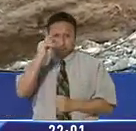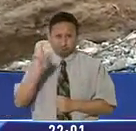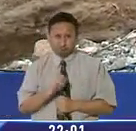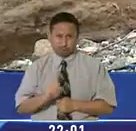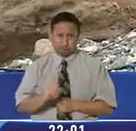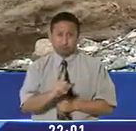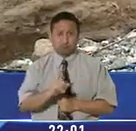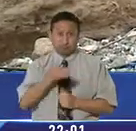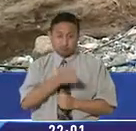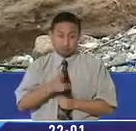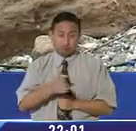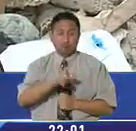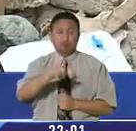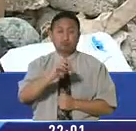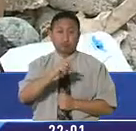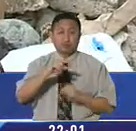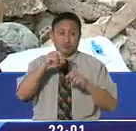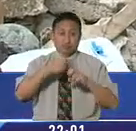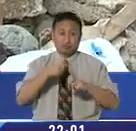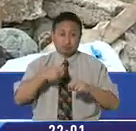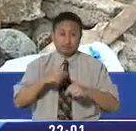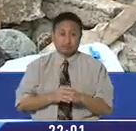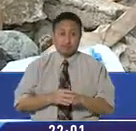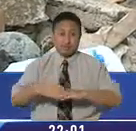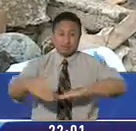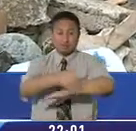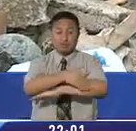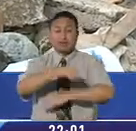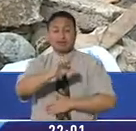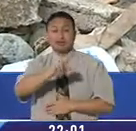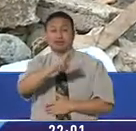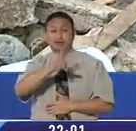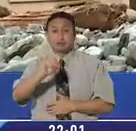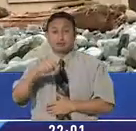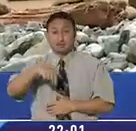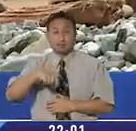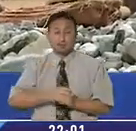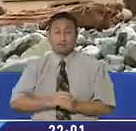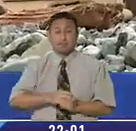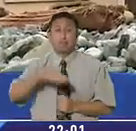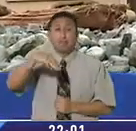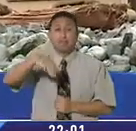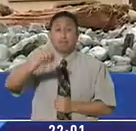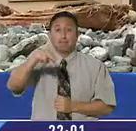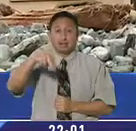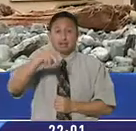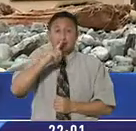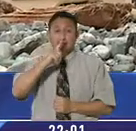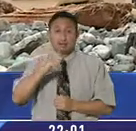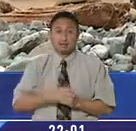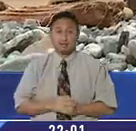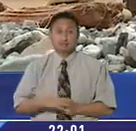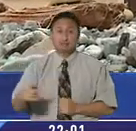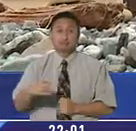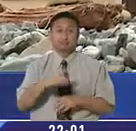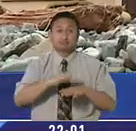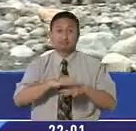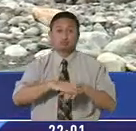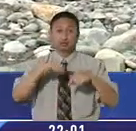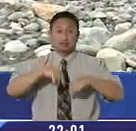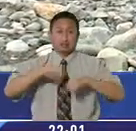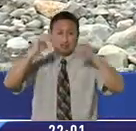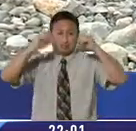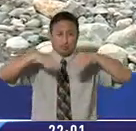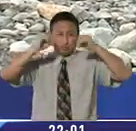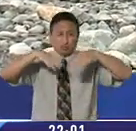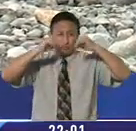Este camino lleno de lodo y rocas era la vía E30 que conecta La Maná con la Tacunga. Es el resultado del paso destructor del